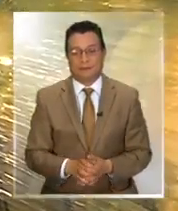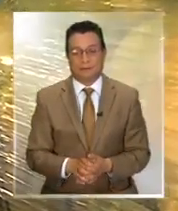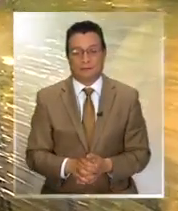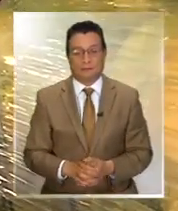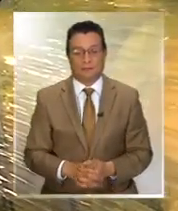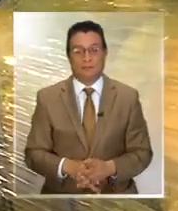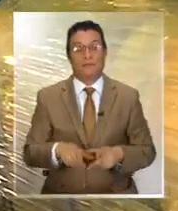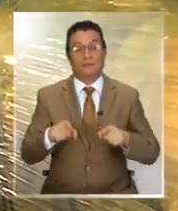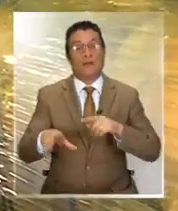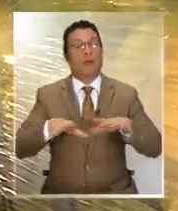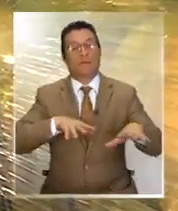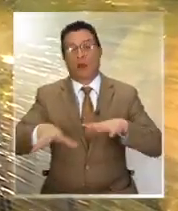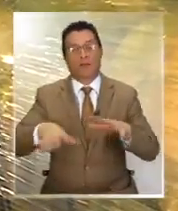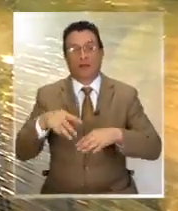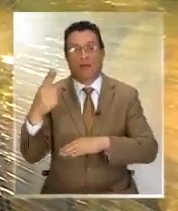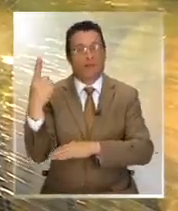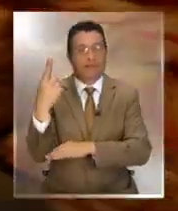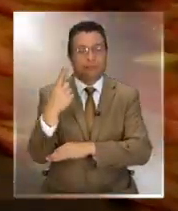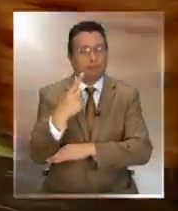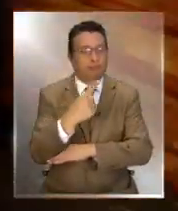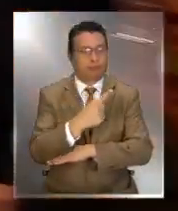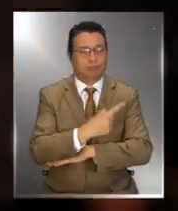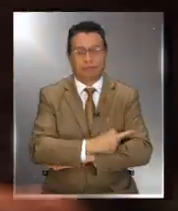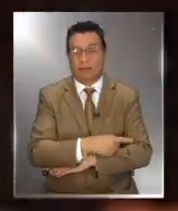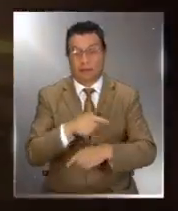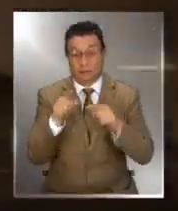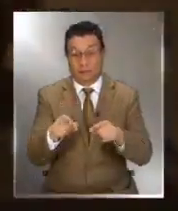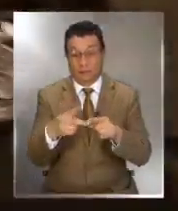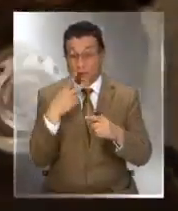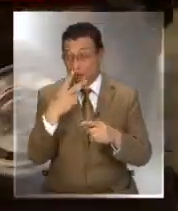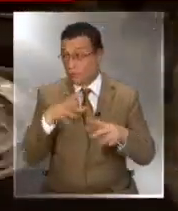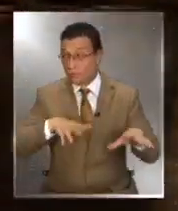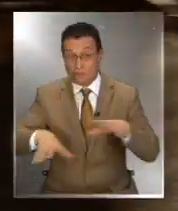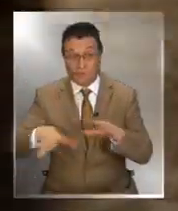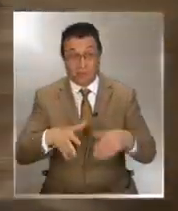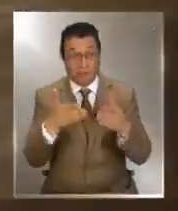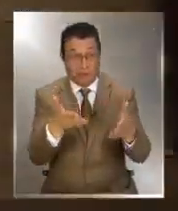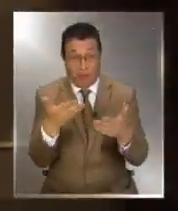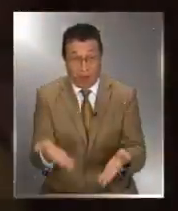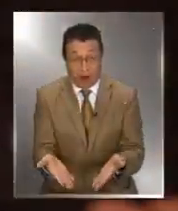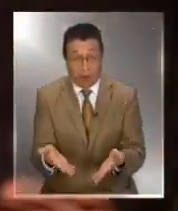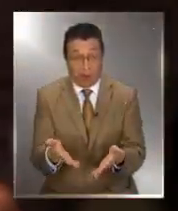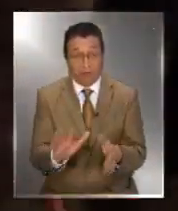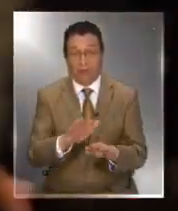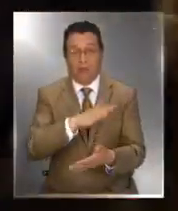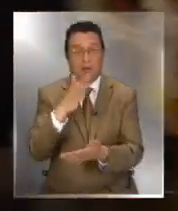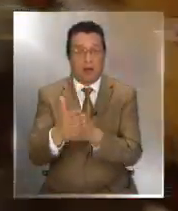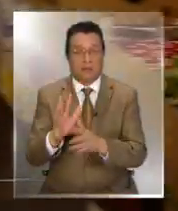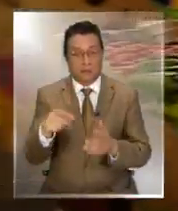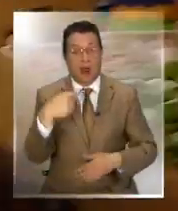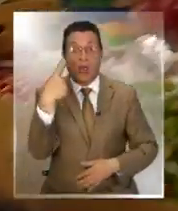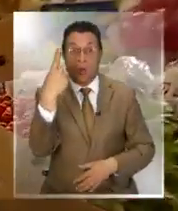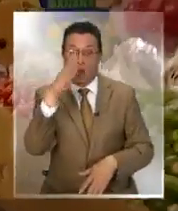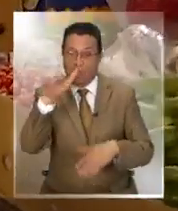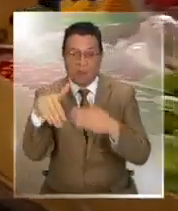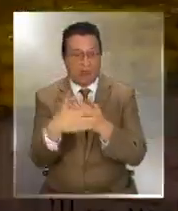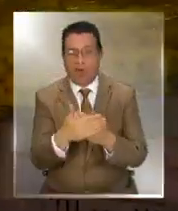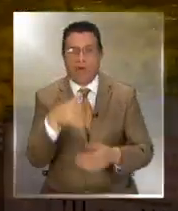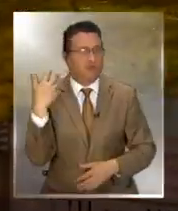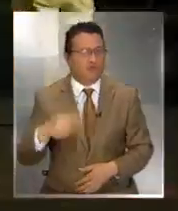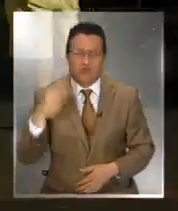¿Esto es movimiento todo? Claro, no, aquí, este movimiento que tú estás viendo ahora dura hasta más o menos hasta como la 1 de la mañana. No para, así,